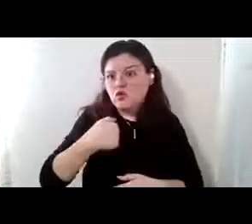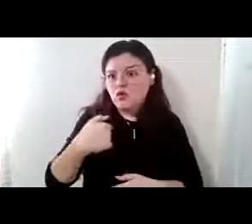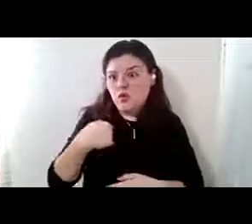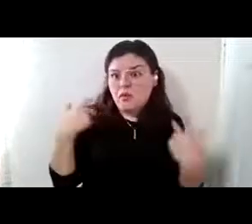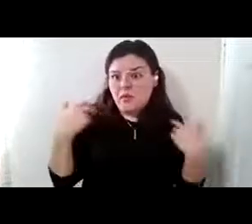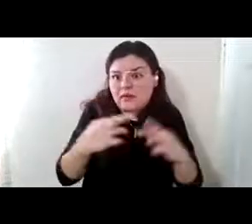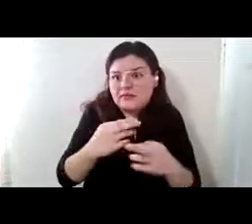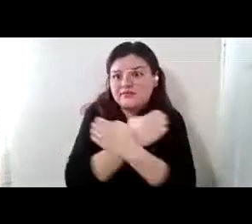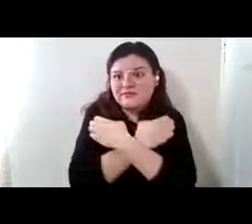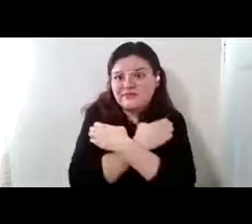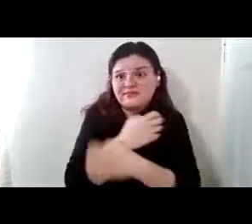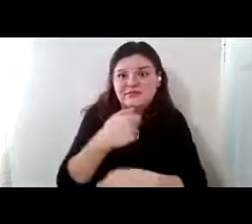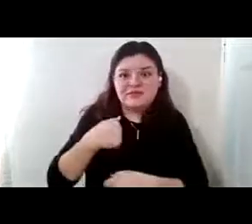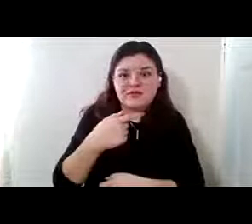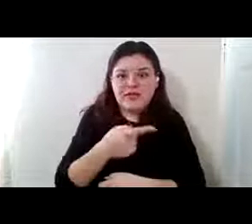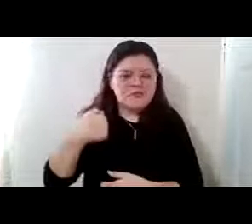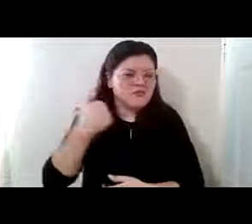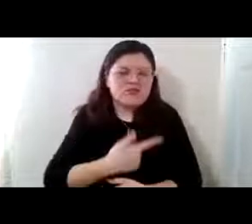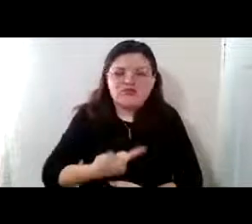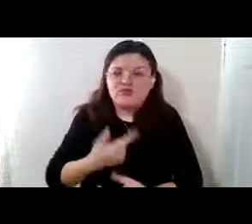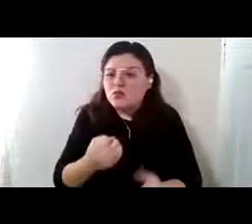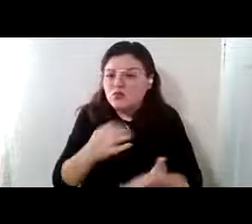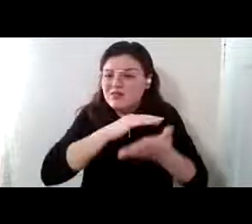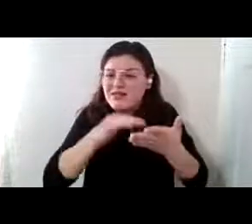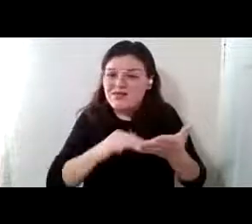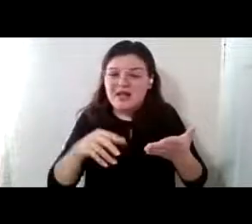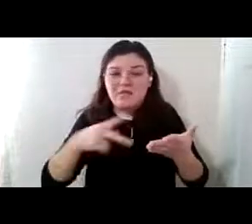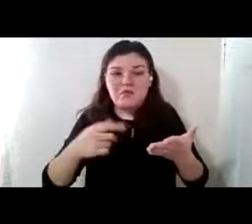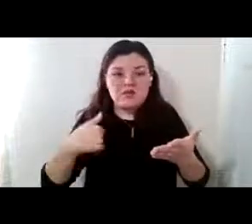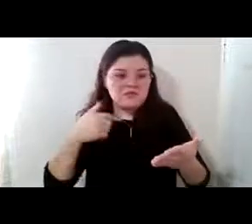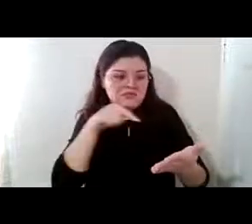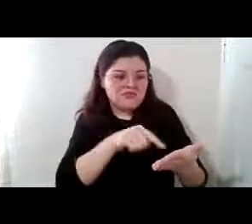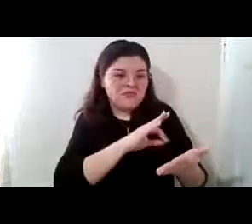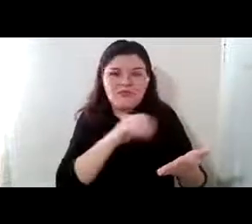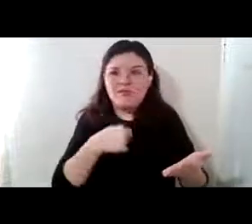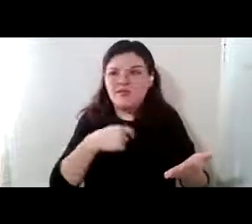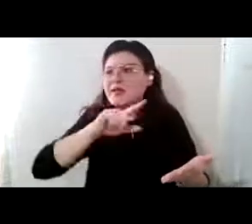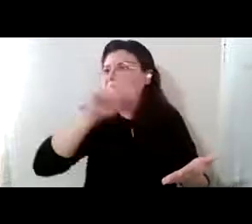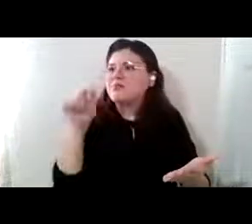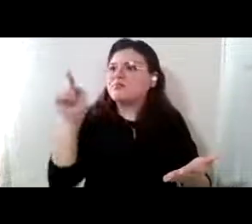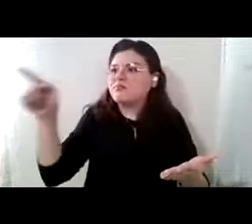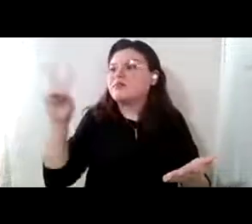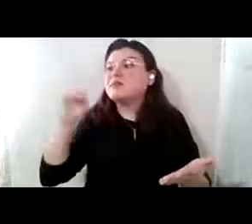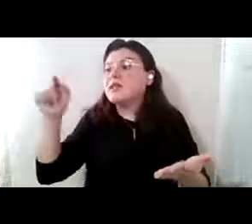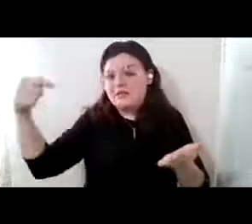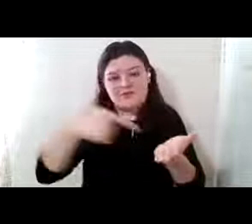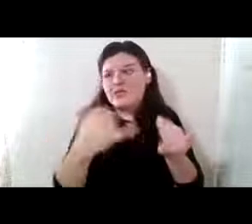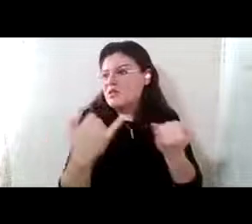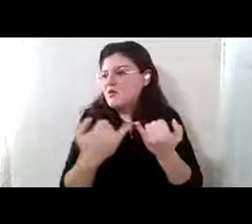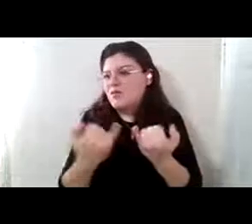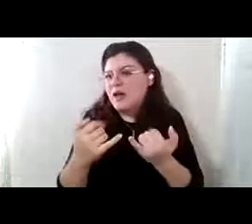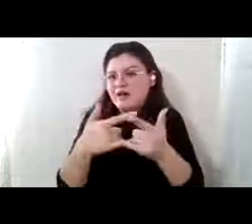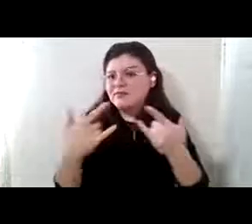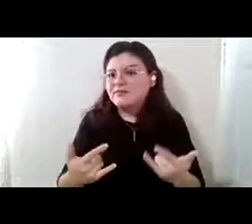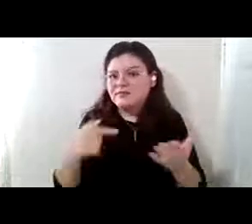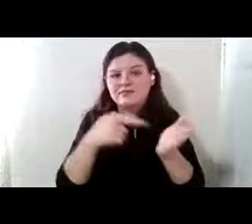encanta la lectura y algo que me fascina de esto es que puedes rescatar situaciones y que ya una vez que la tengo conmigo, pues es el canalizar